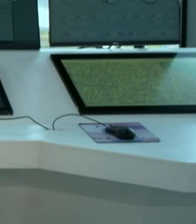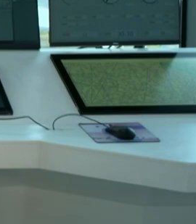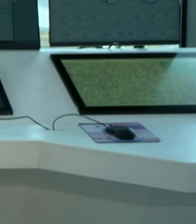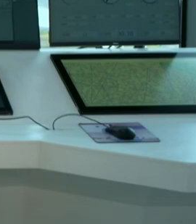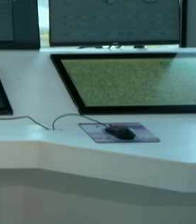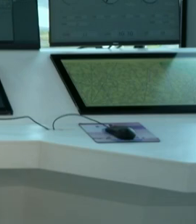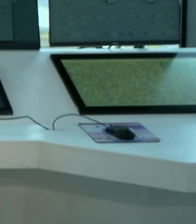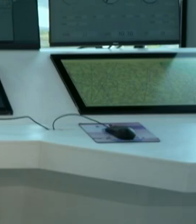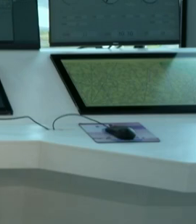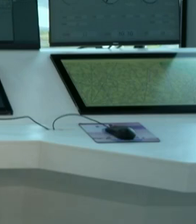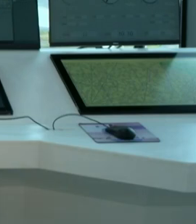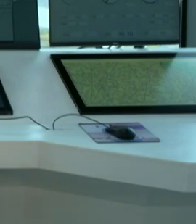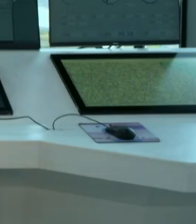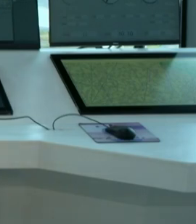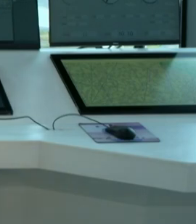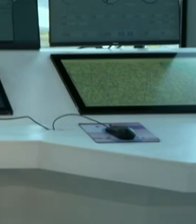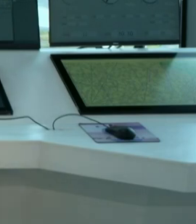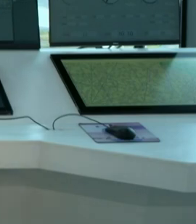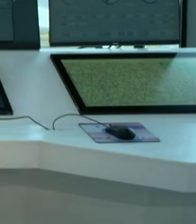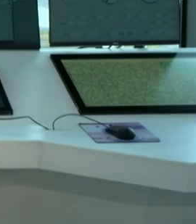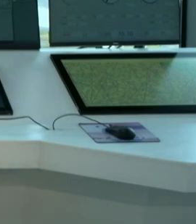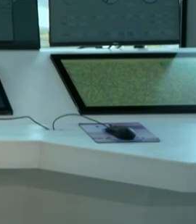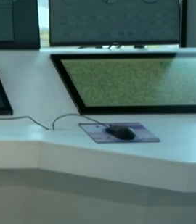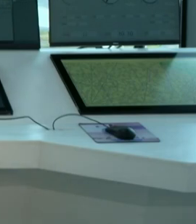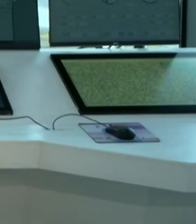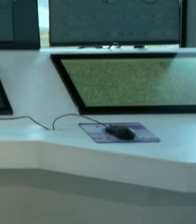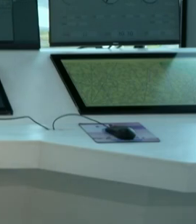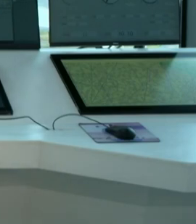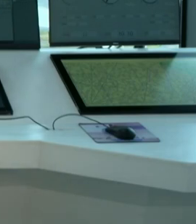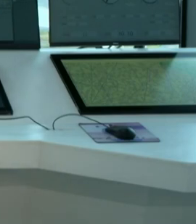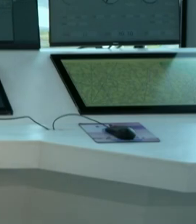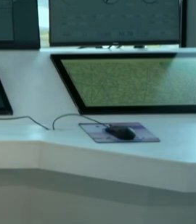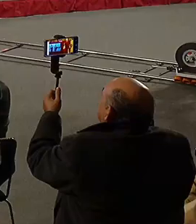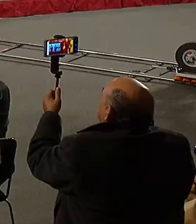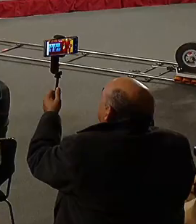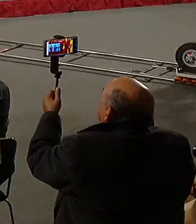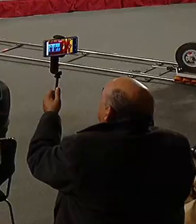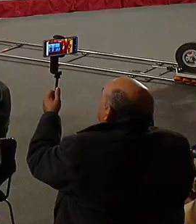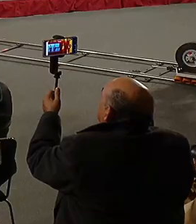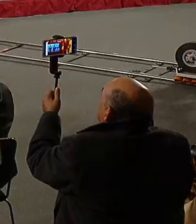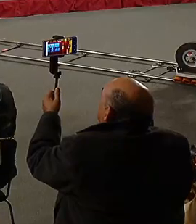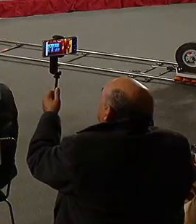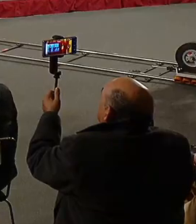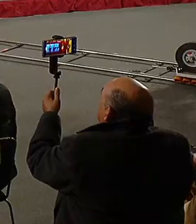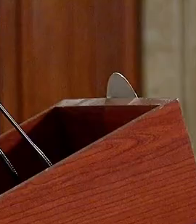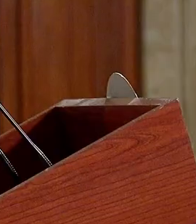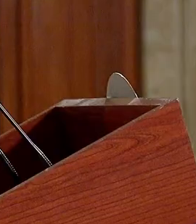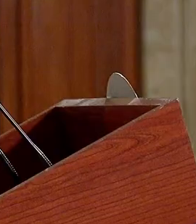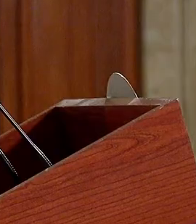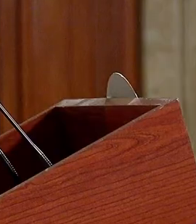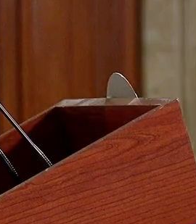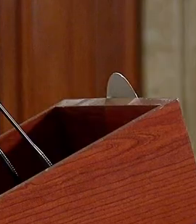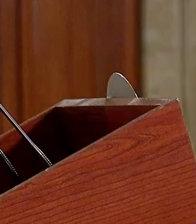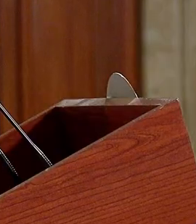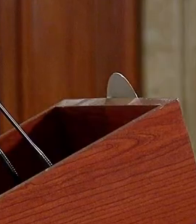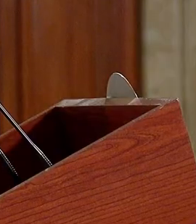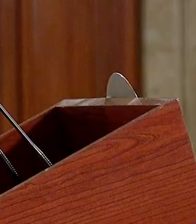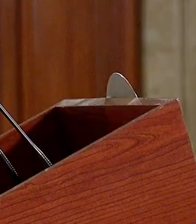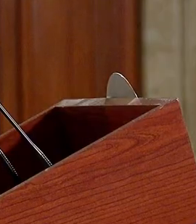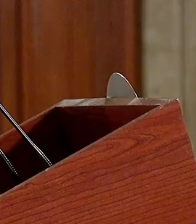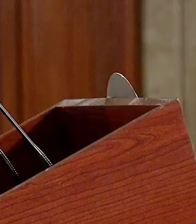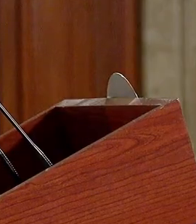Mexicana de Aviación ha retomado el vuelo. Muchas gracias y